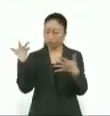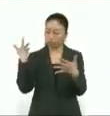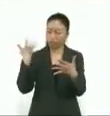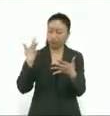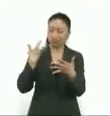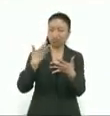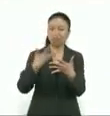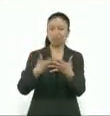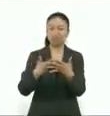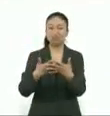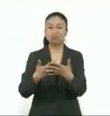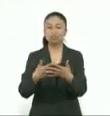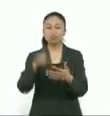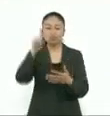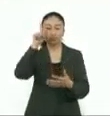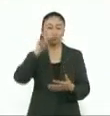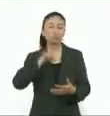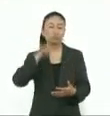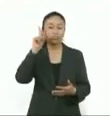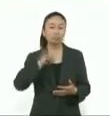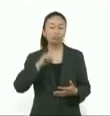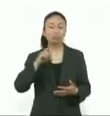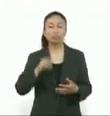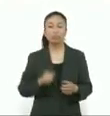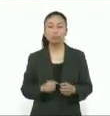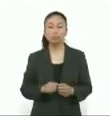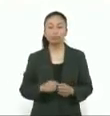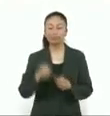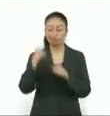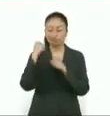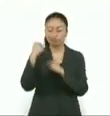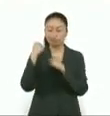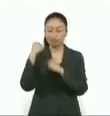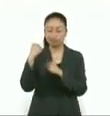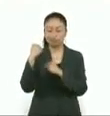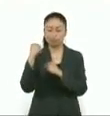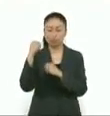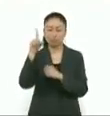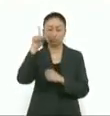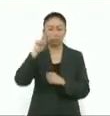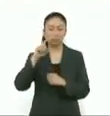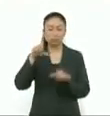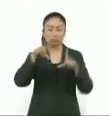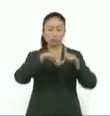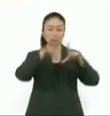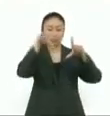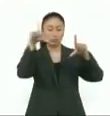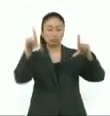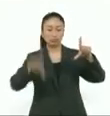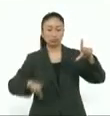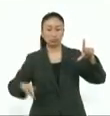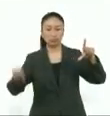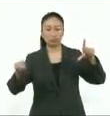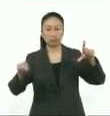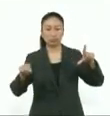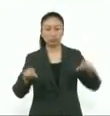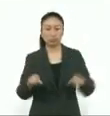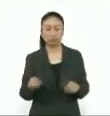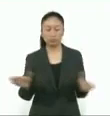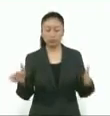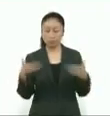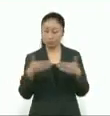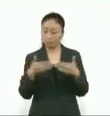de todas las mujeres que nos han antecedido en la lucha democrática y feminista en nuestro país, no solo no se